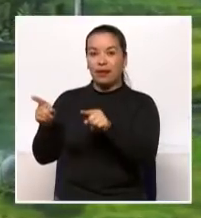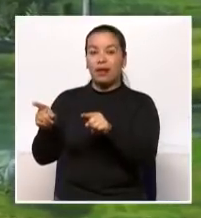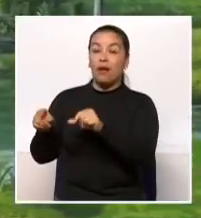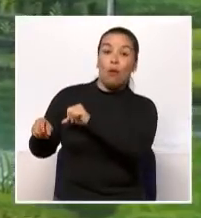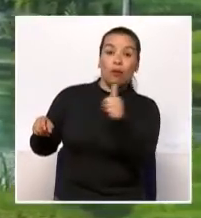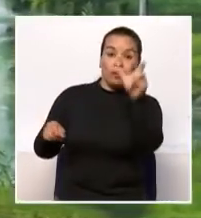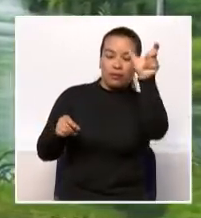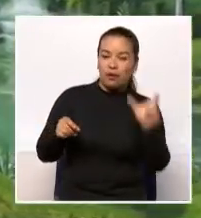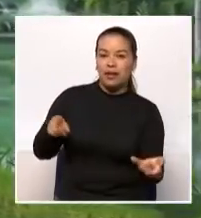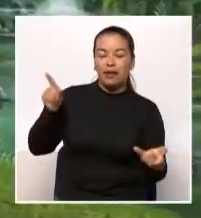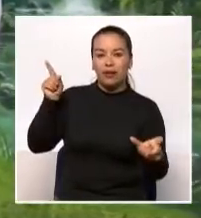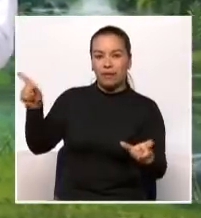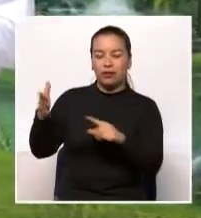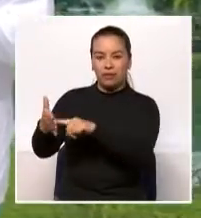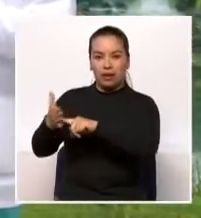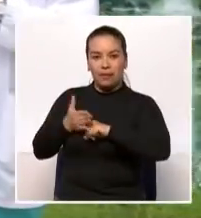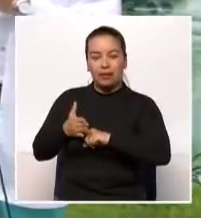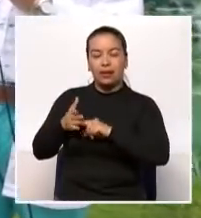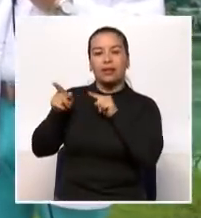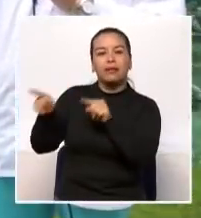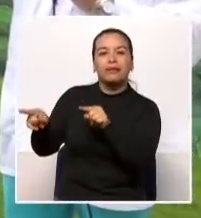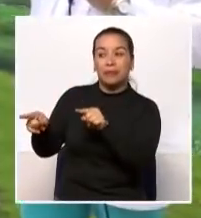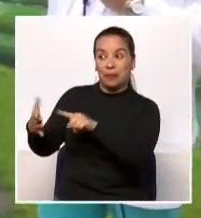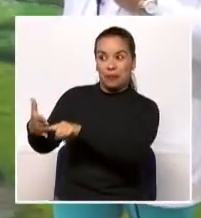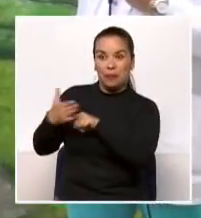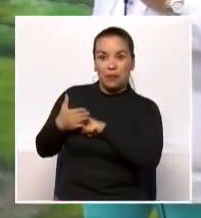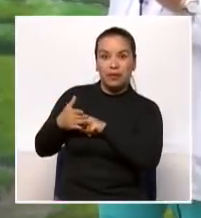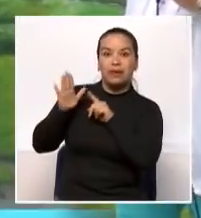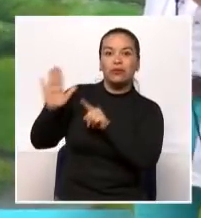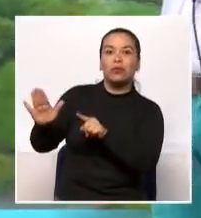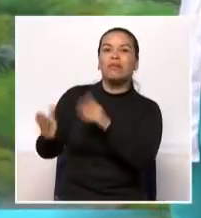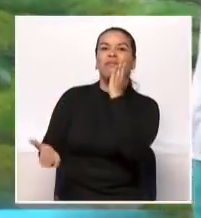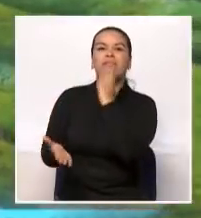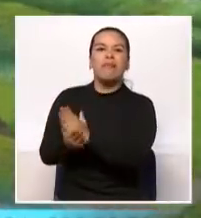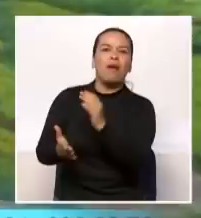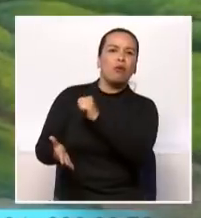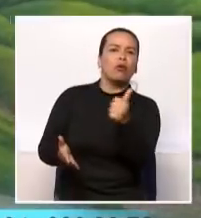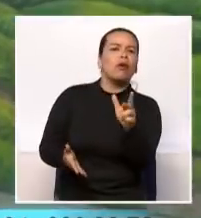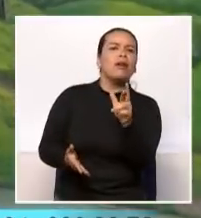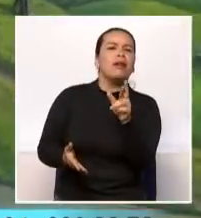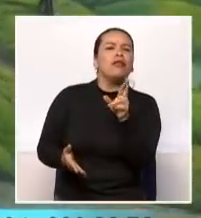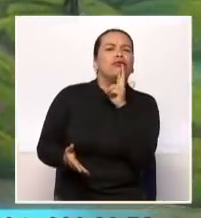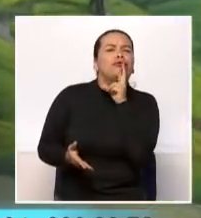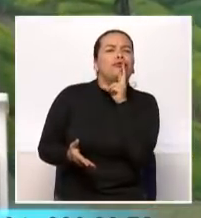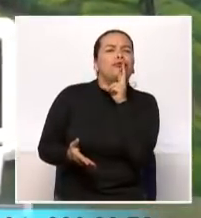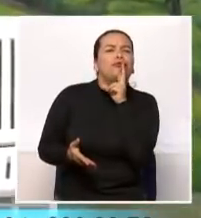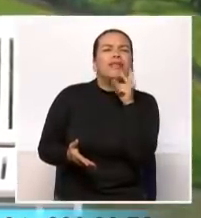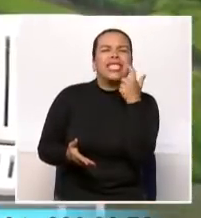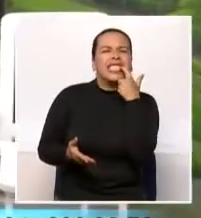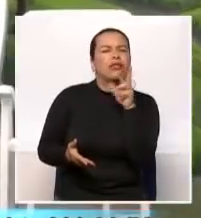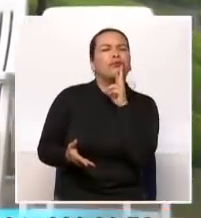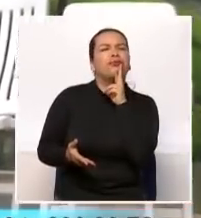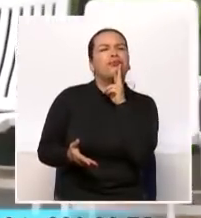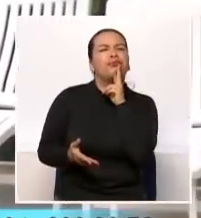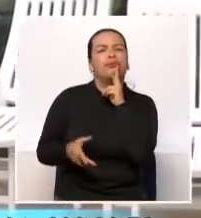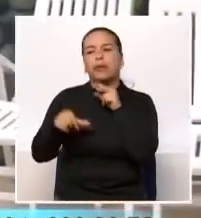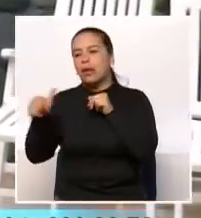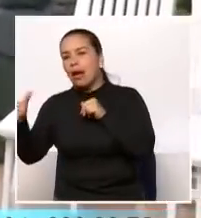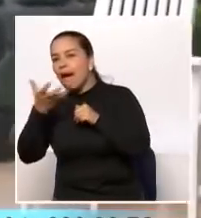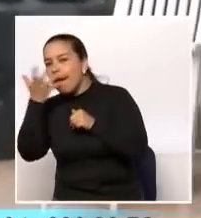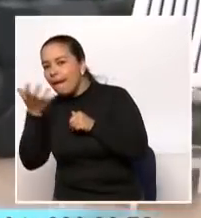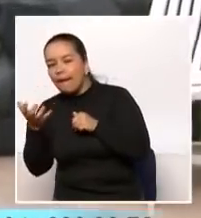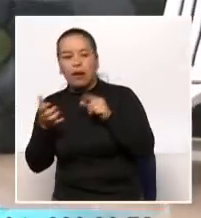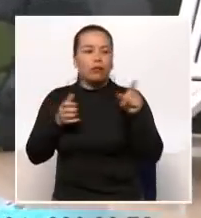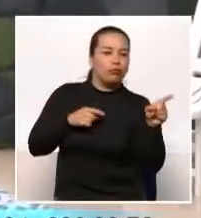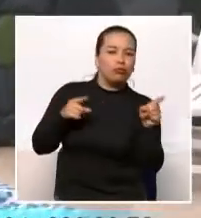otra paciente es un jacuzzi caliente. Y el otro lo utilizamos con hielo. Y este juego de temperaturas lo que hace en